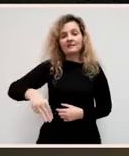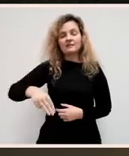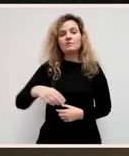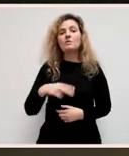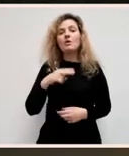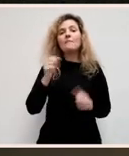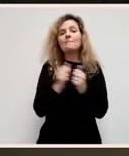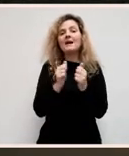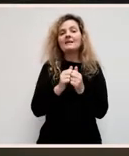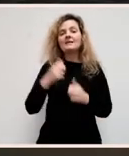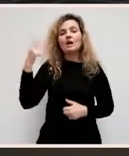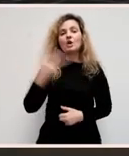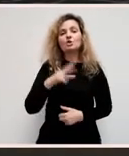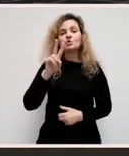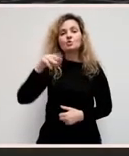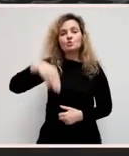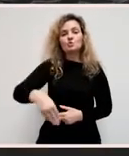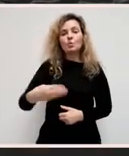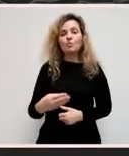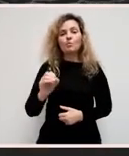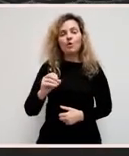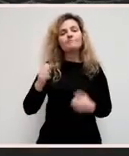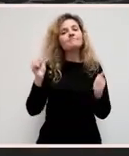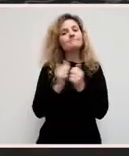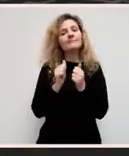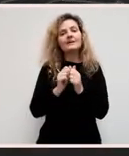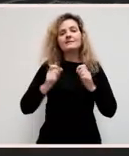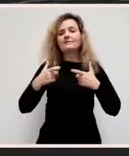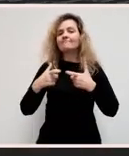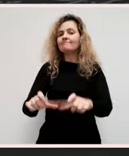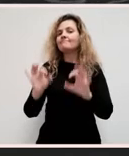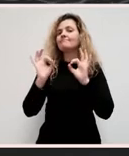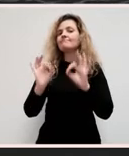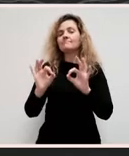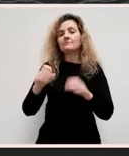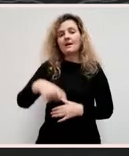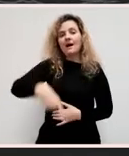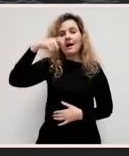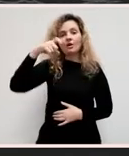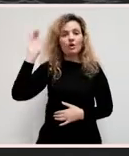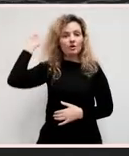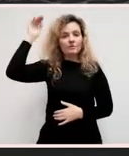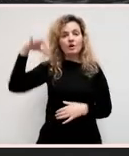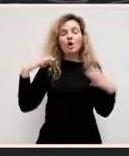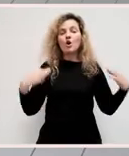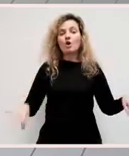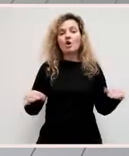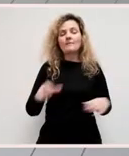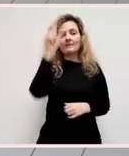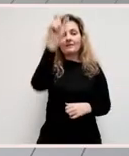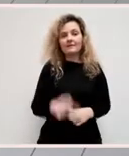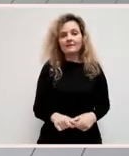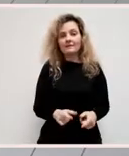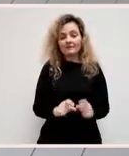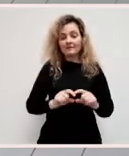sería tipología común las ánforas romanas normalmente facían se de madeira recubrían se con placas de cerros en los ángulos